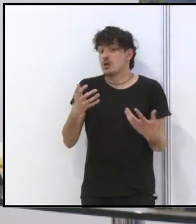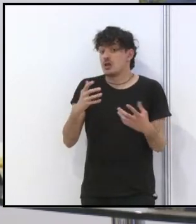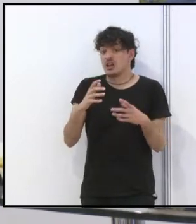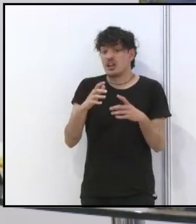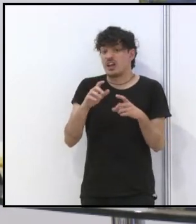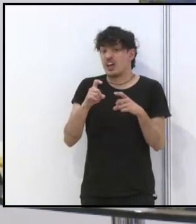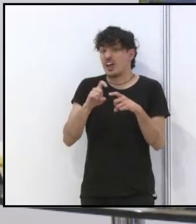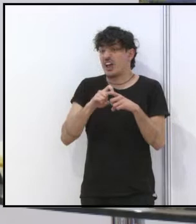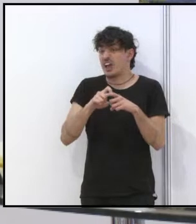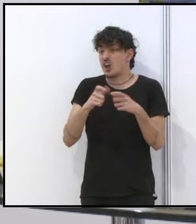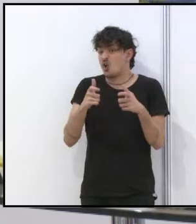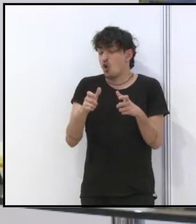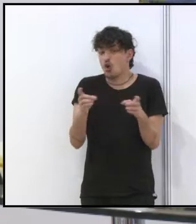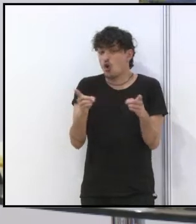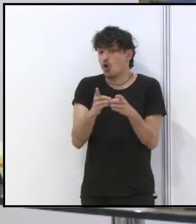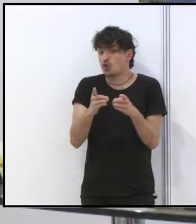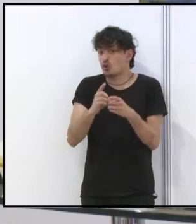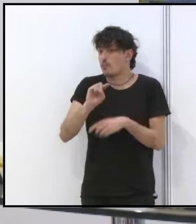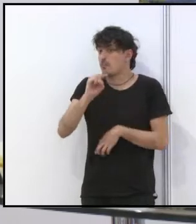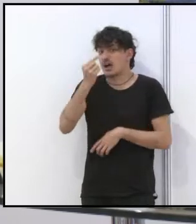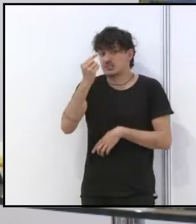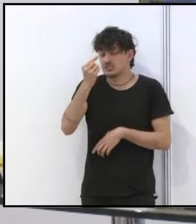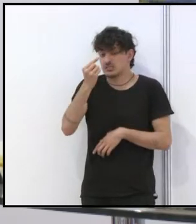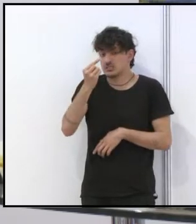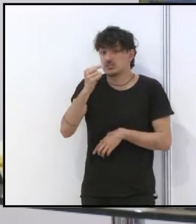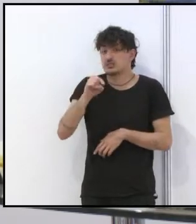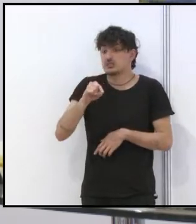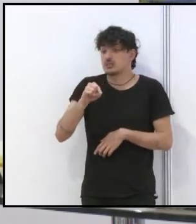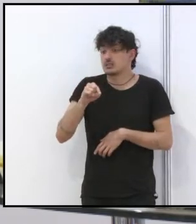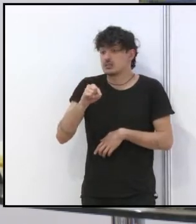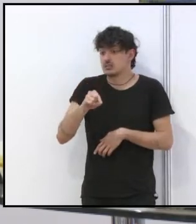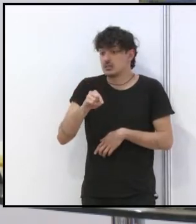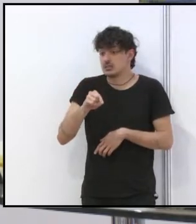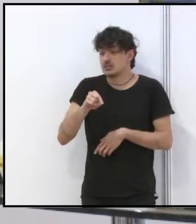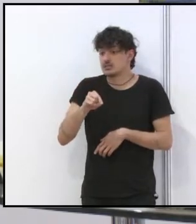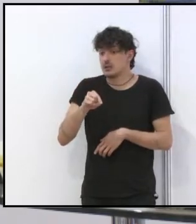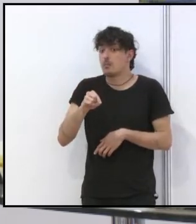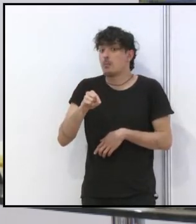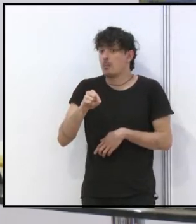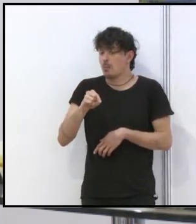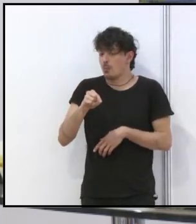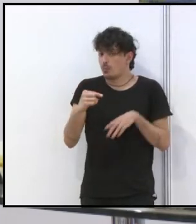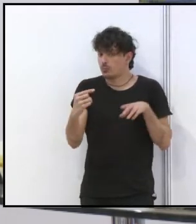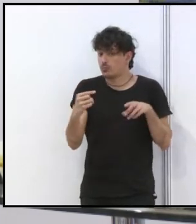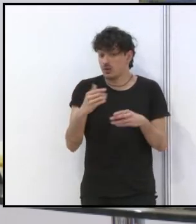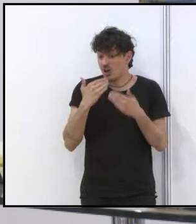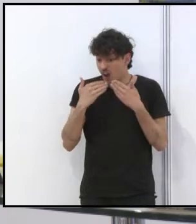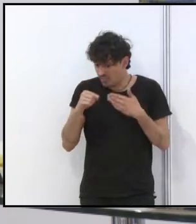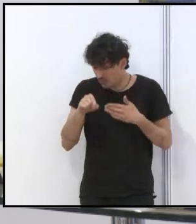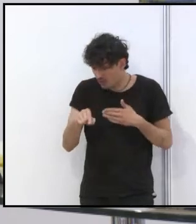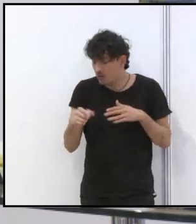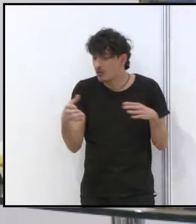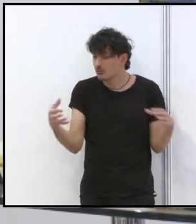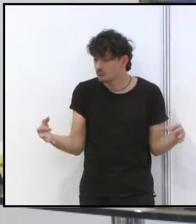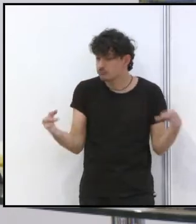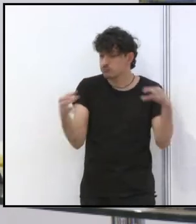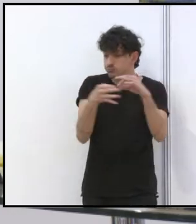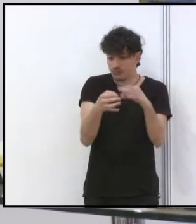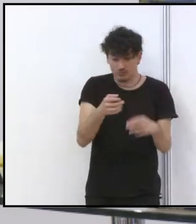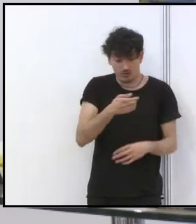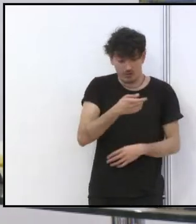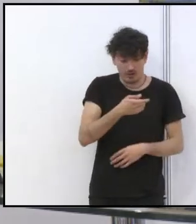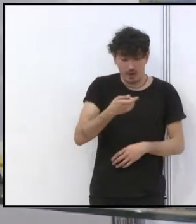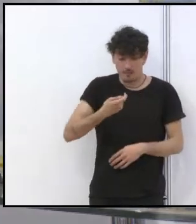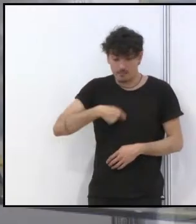breve sea probablemente el que haya trazado el puente más largo para unir España con